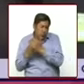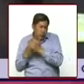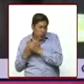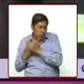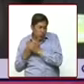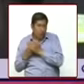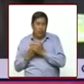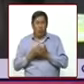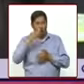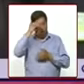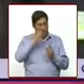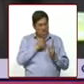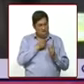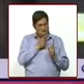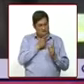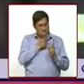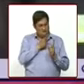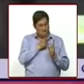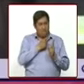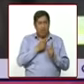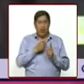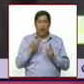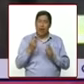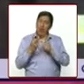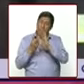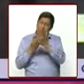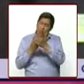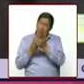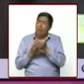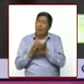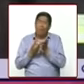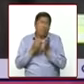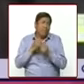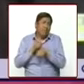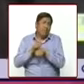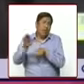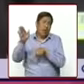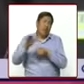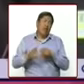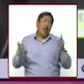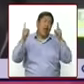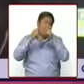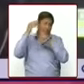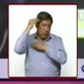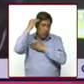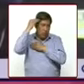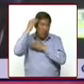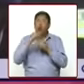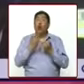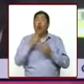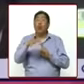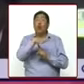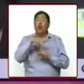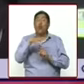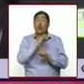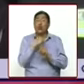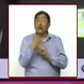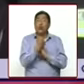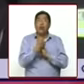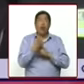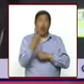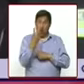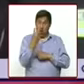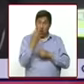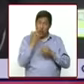caso de este sujeto y devolverles en las manos a los familiares a las dos niñas. ¿Qué situación han sido encontradas estas dos niñas? En realidad las dos